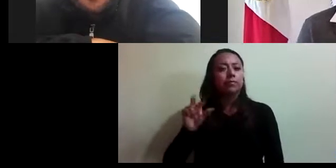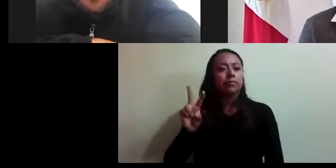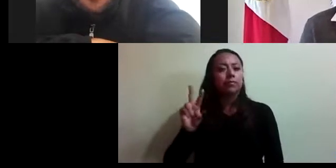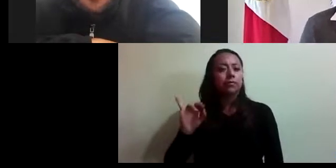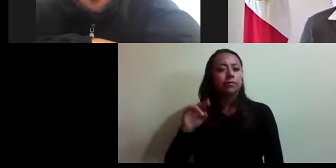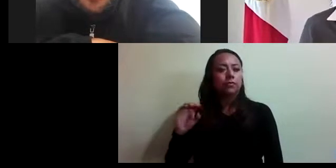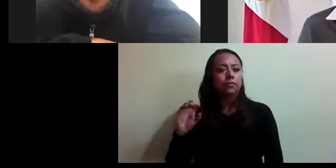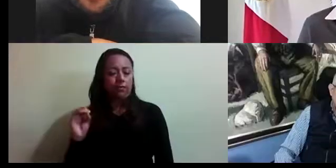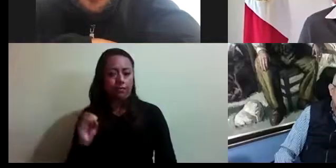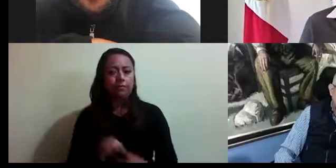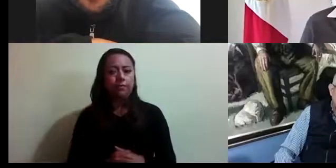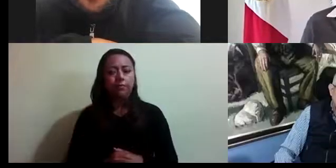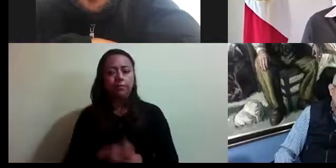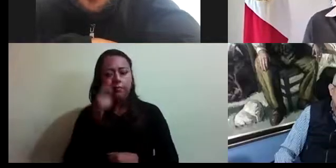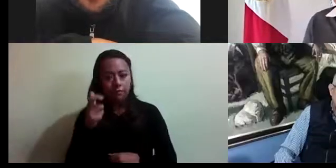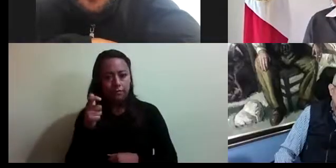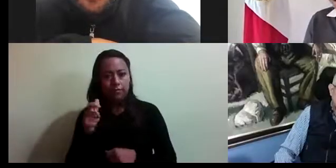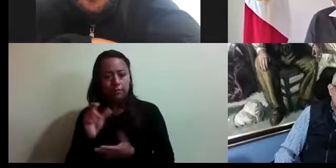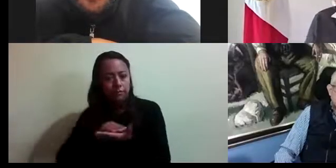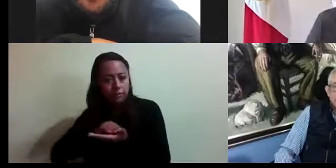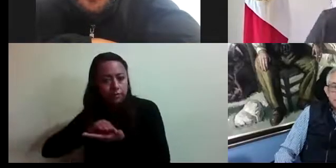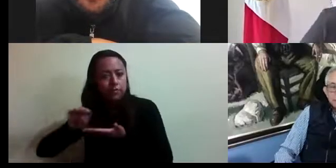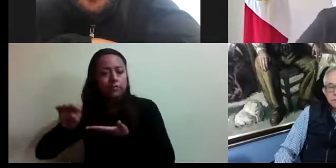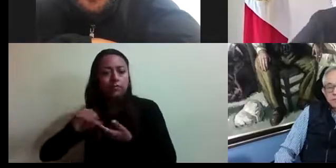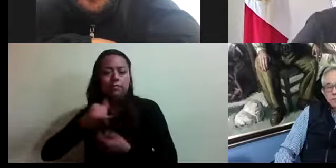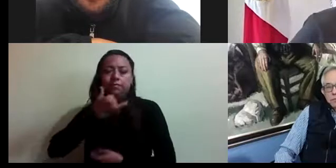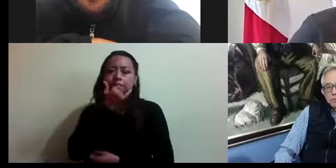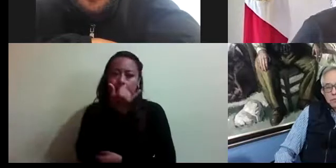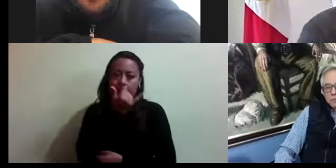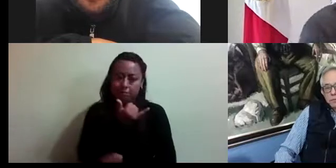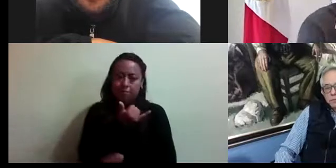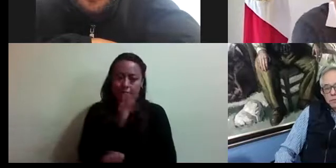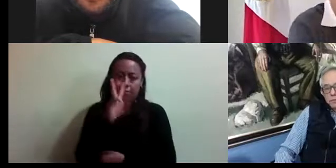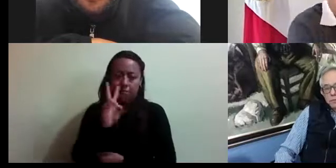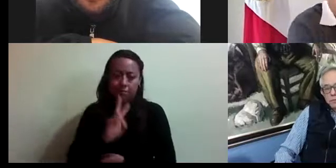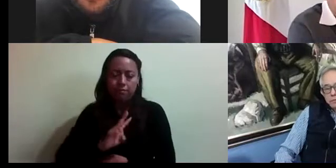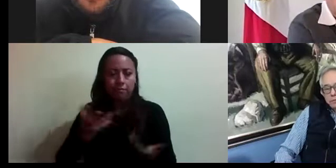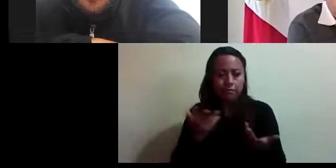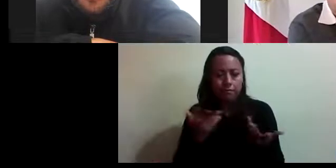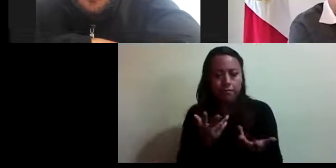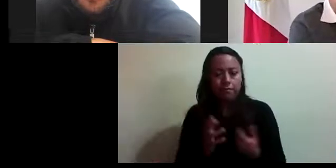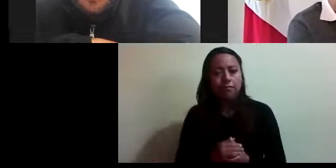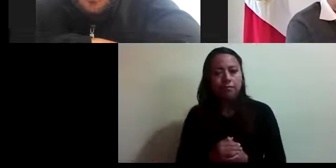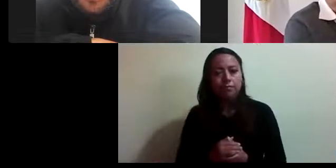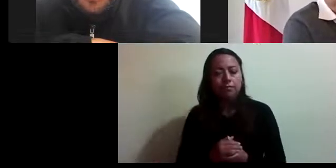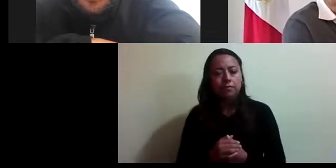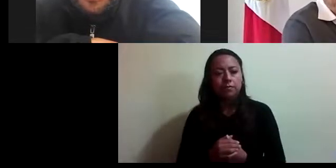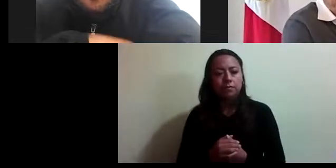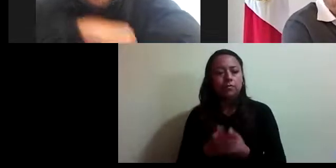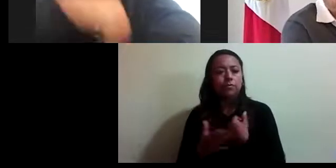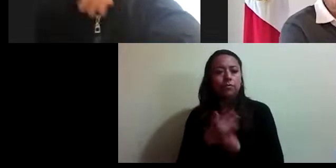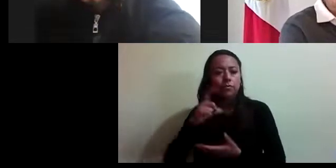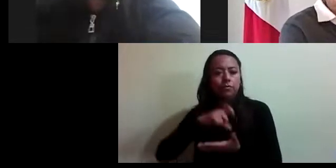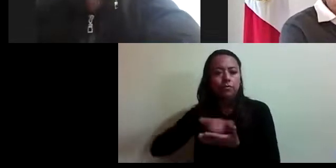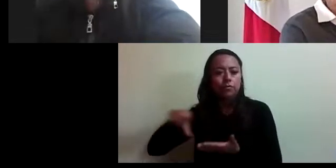la transferencia que erróneamente se llevó a cabo por la compra de los toners,